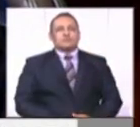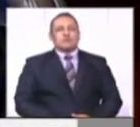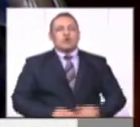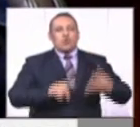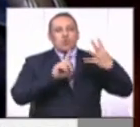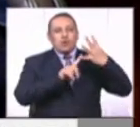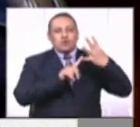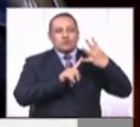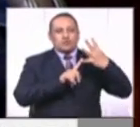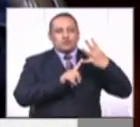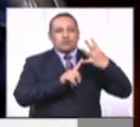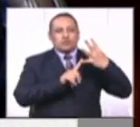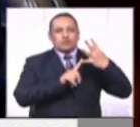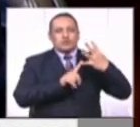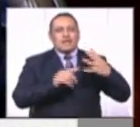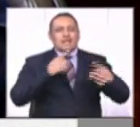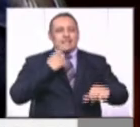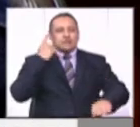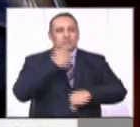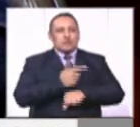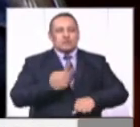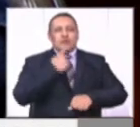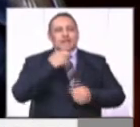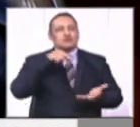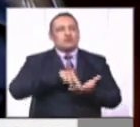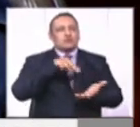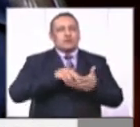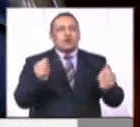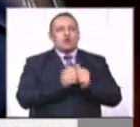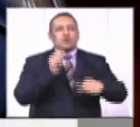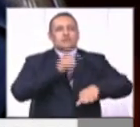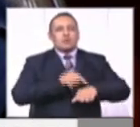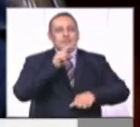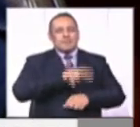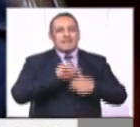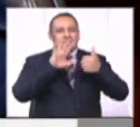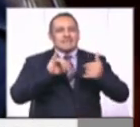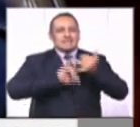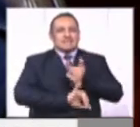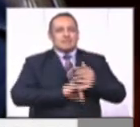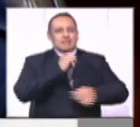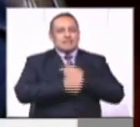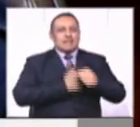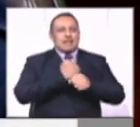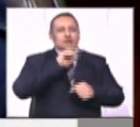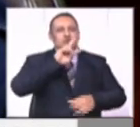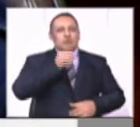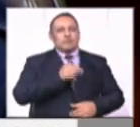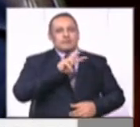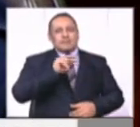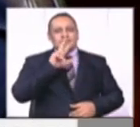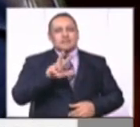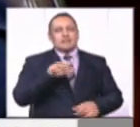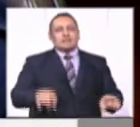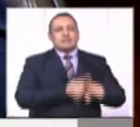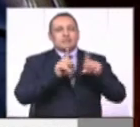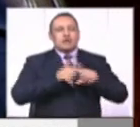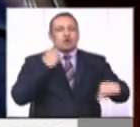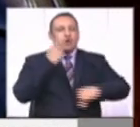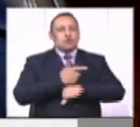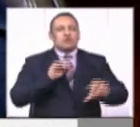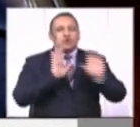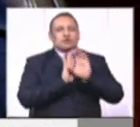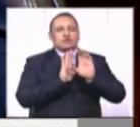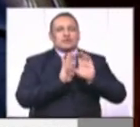cuarto el denunciado fue notificado con fecha 26 de septiembre de 2023 con la denuncia